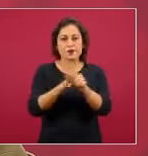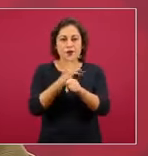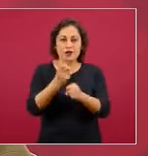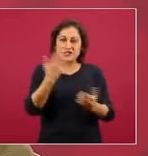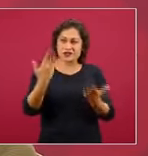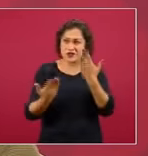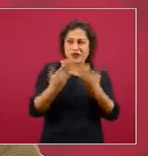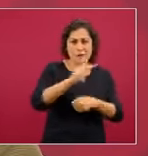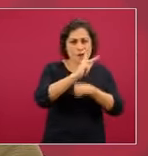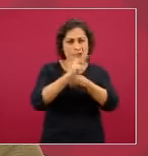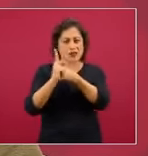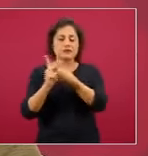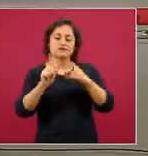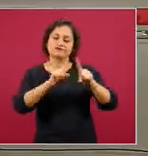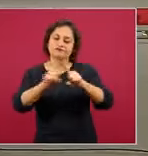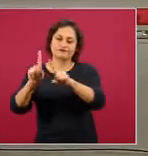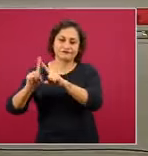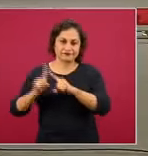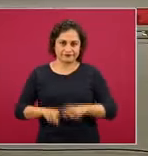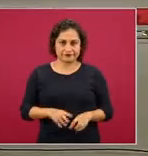heterogeneidad.